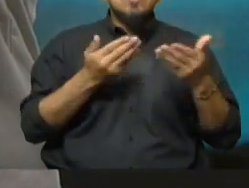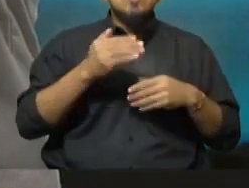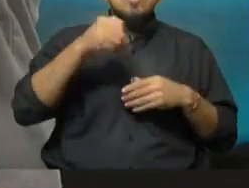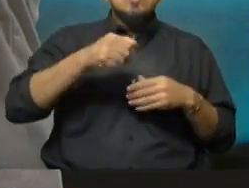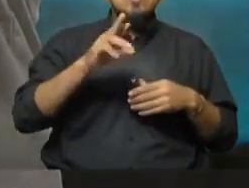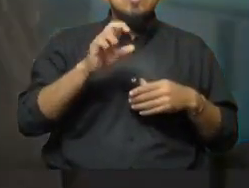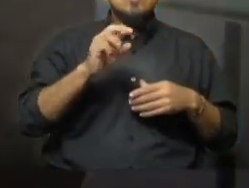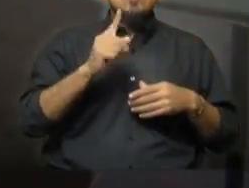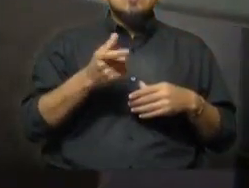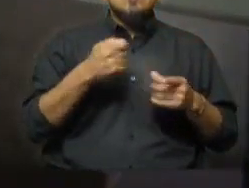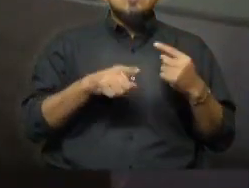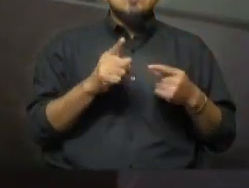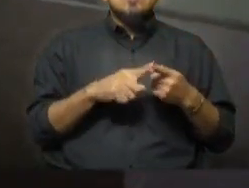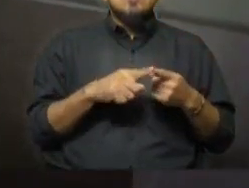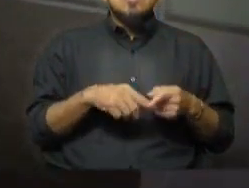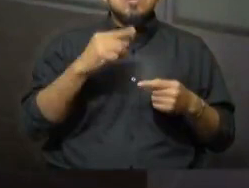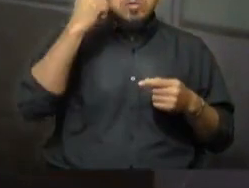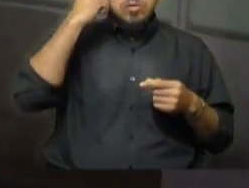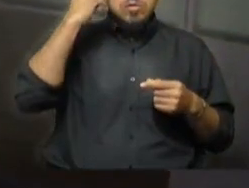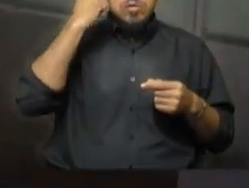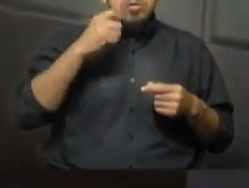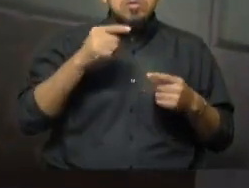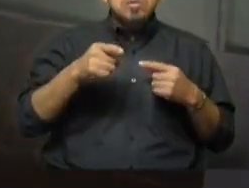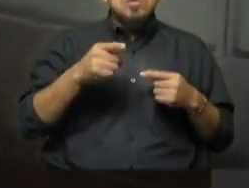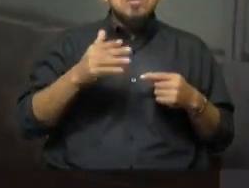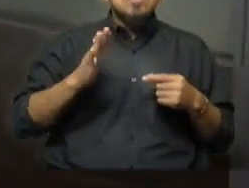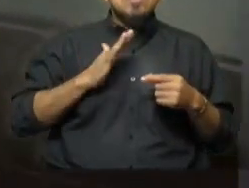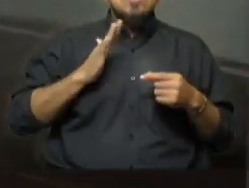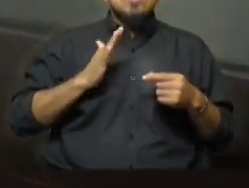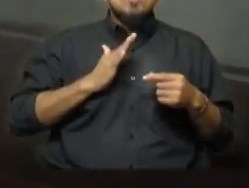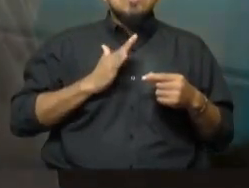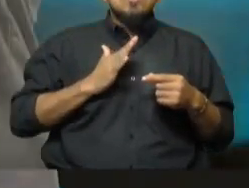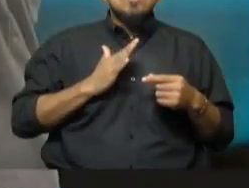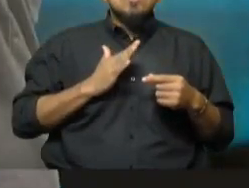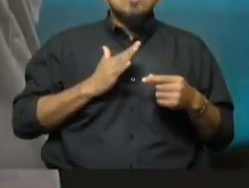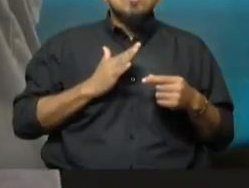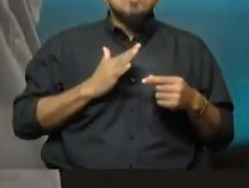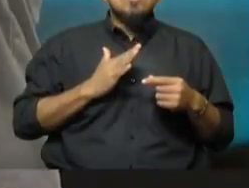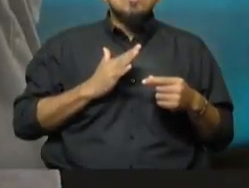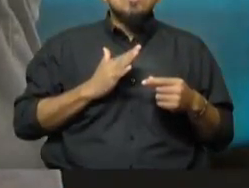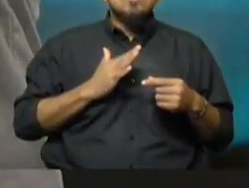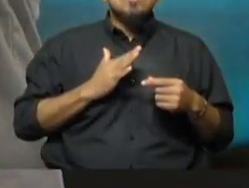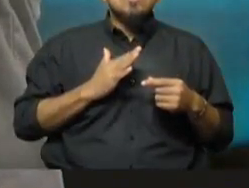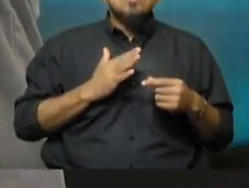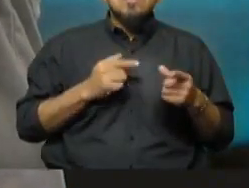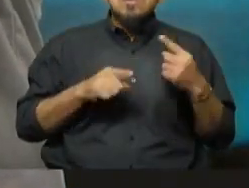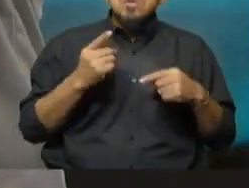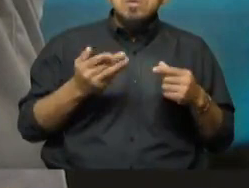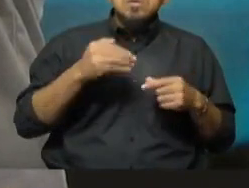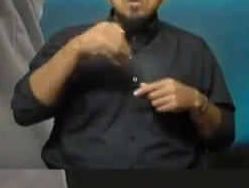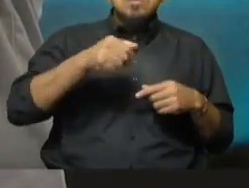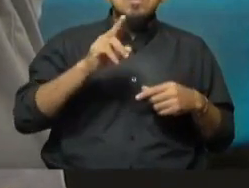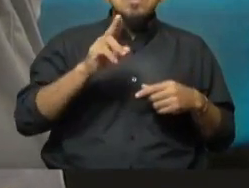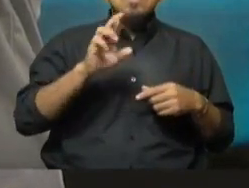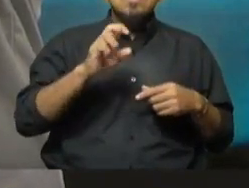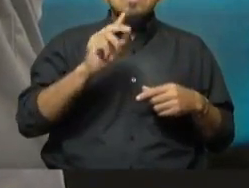que hay mujeres, pero que cuando hubo experiencias de murgas completas de mujeres, el comentario era que no sonaba como tiene que sonar la murga, que molesta,